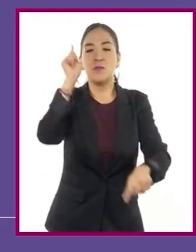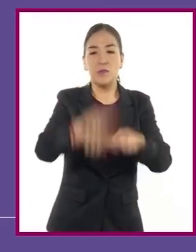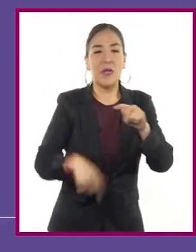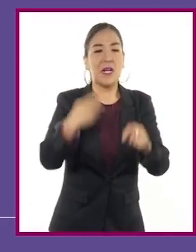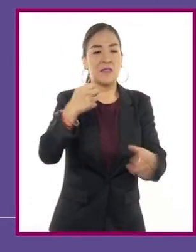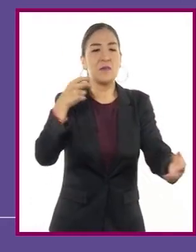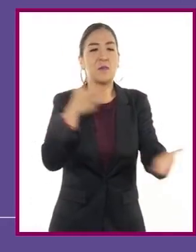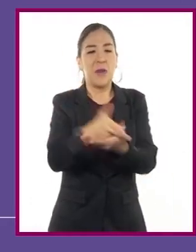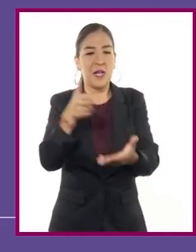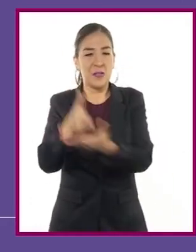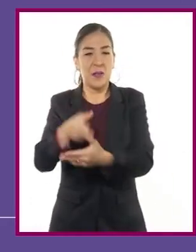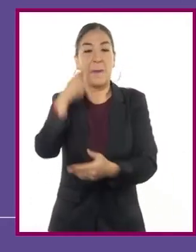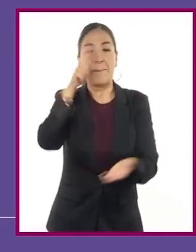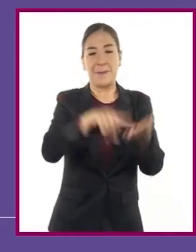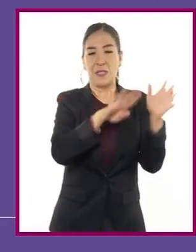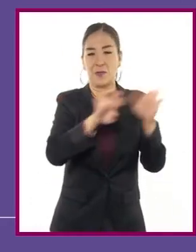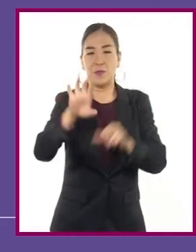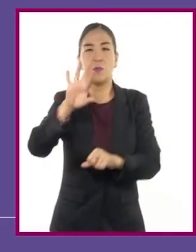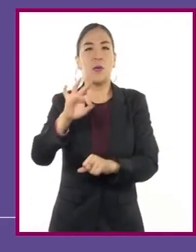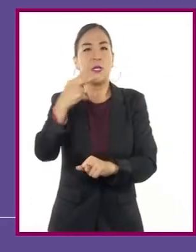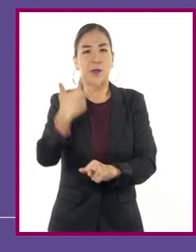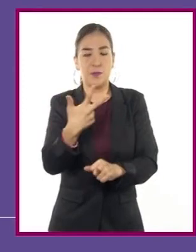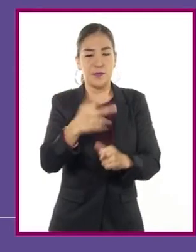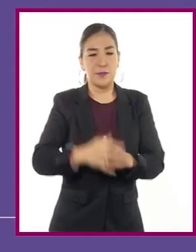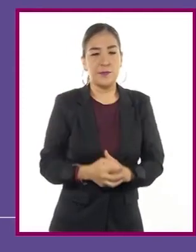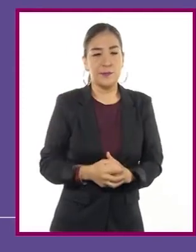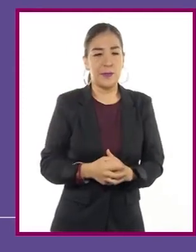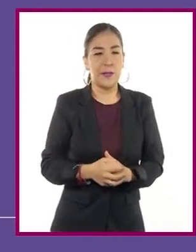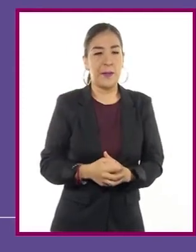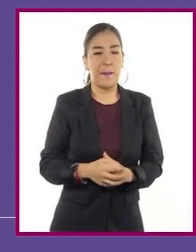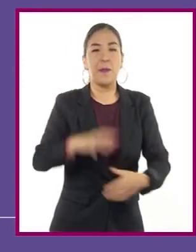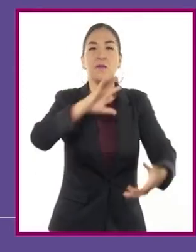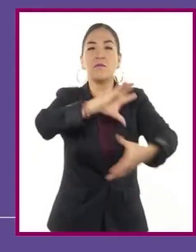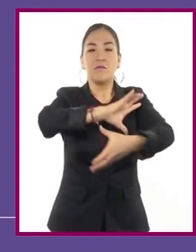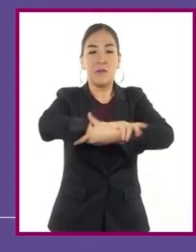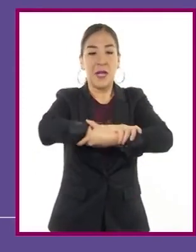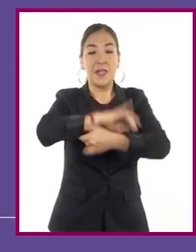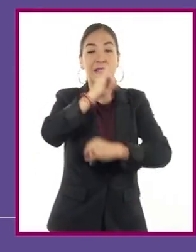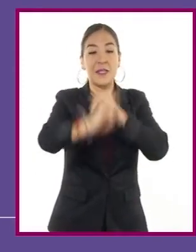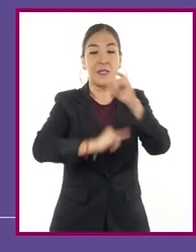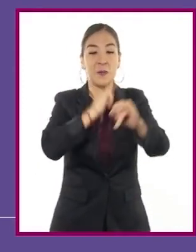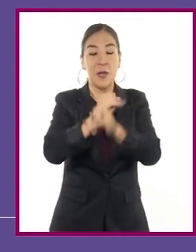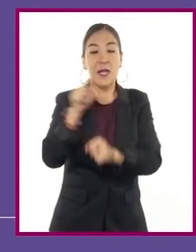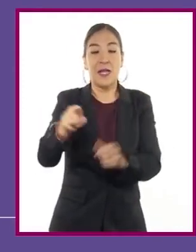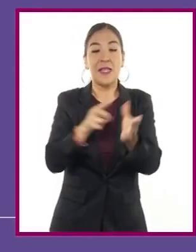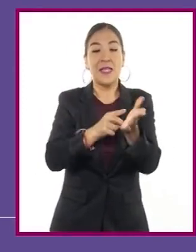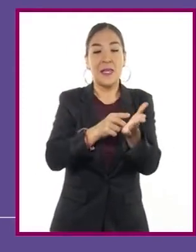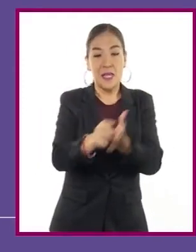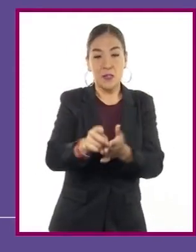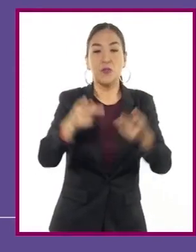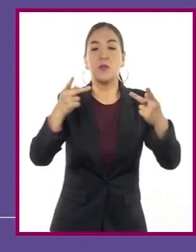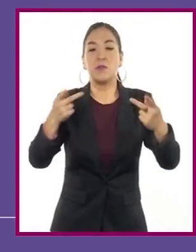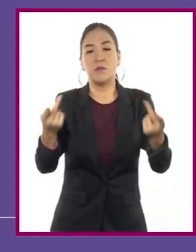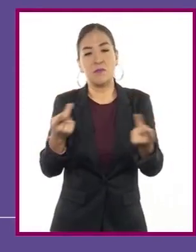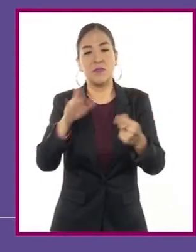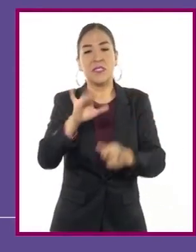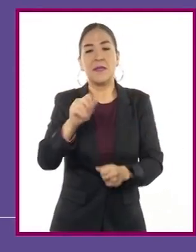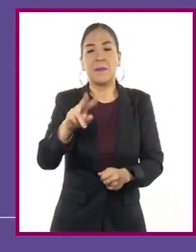Genocidio, 1948. Pacto Internacional de los Derechos Civiles y Políticos,